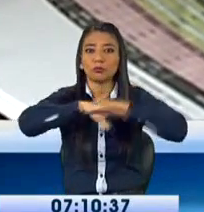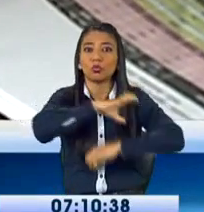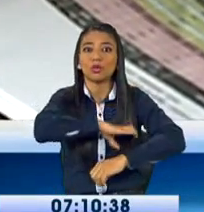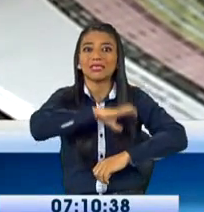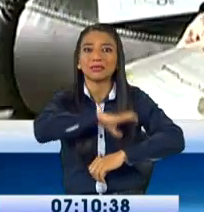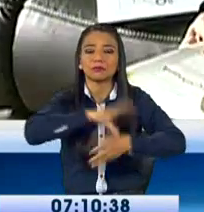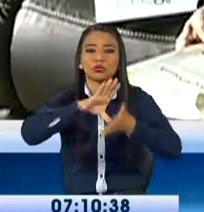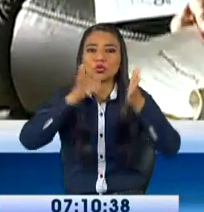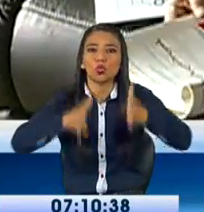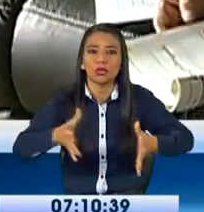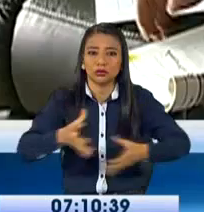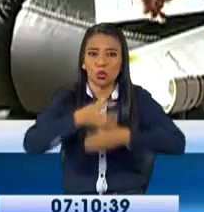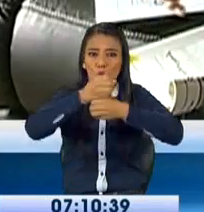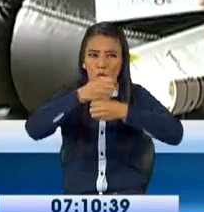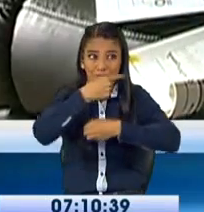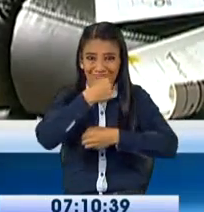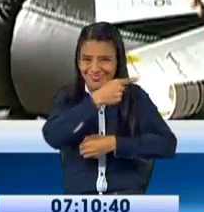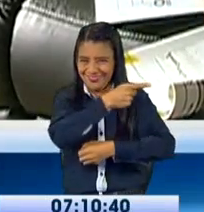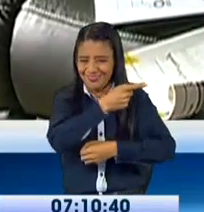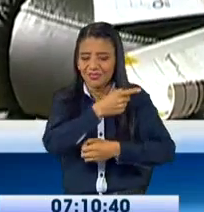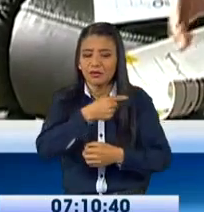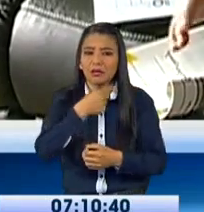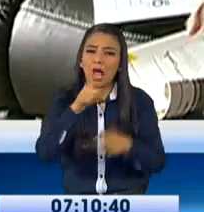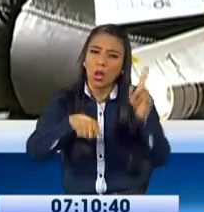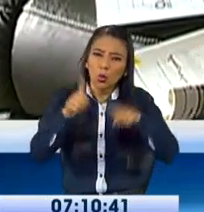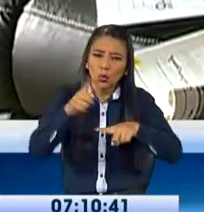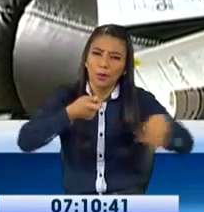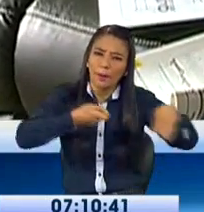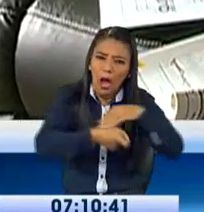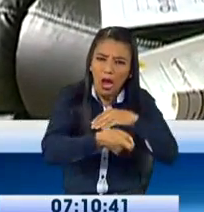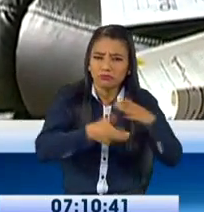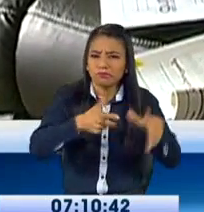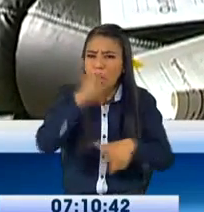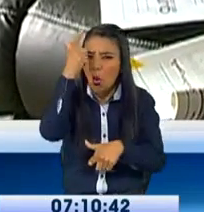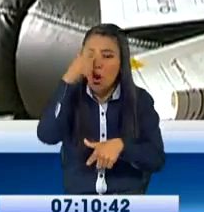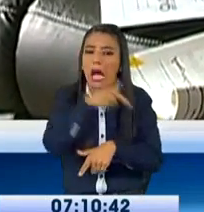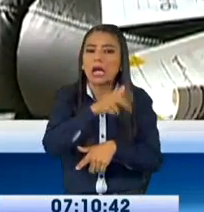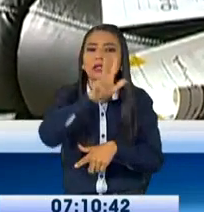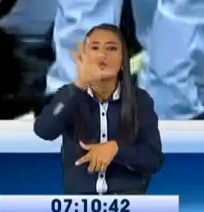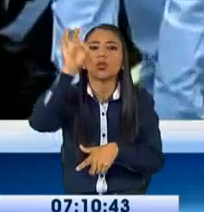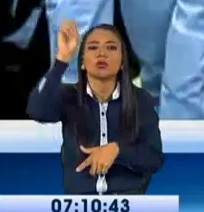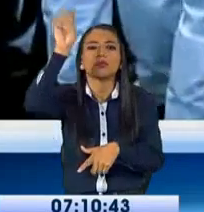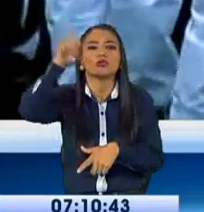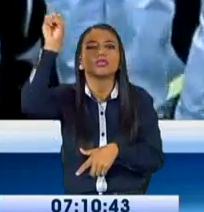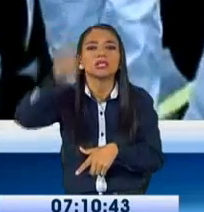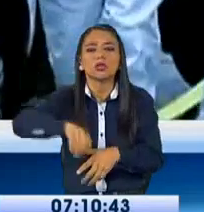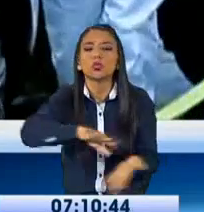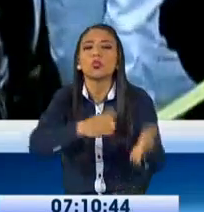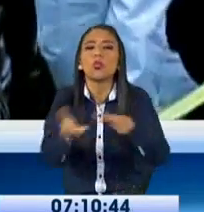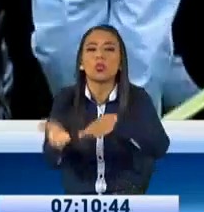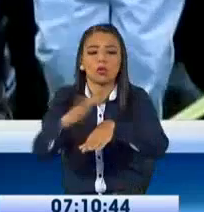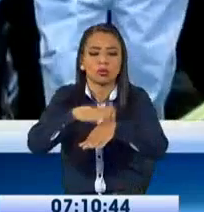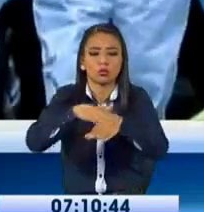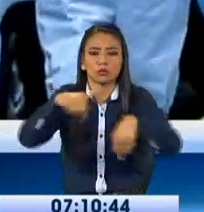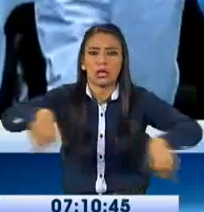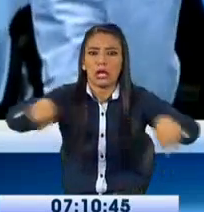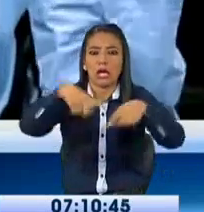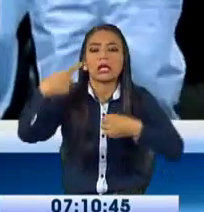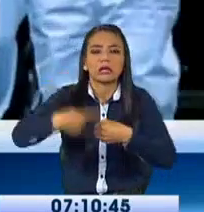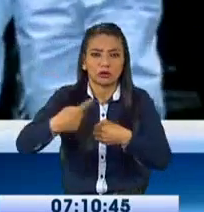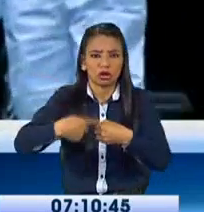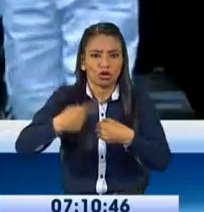Ciudadana, el experto dice que los delitos por criminalidad ocupan el 34% de los homicidios registrados en el